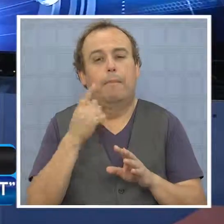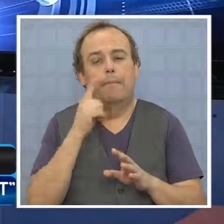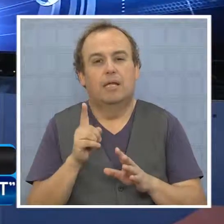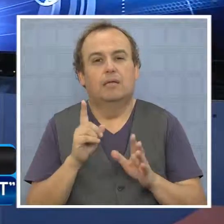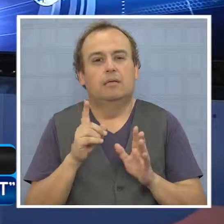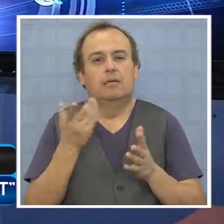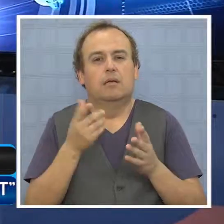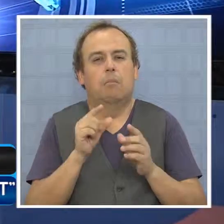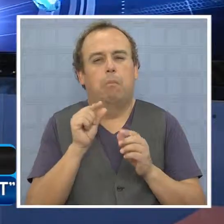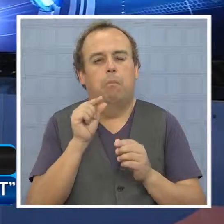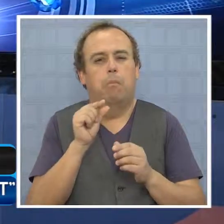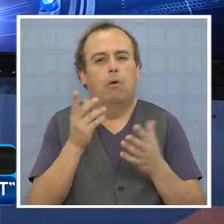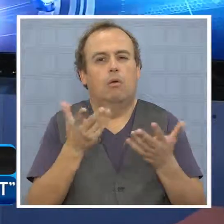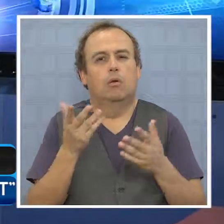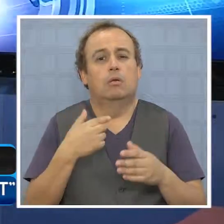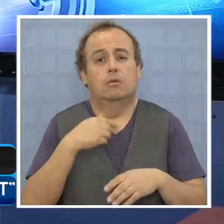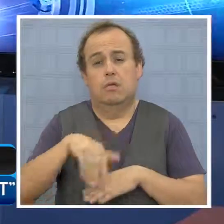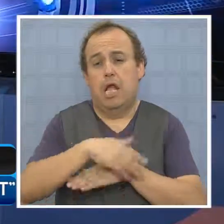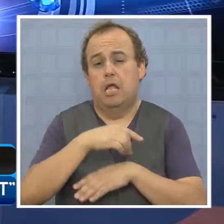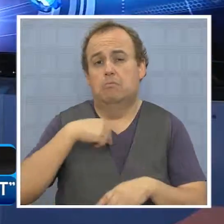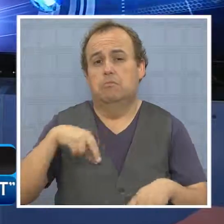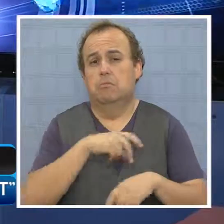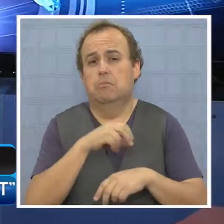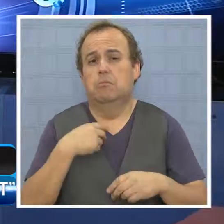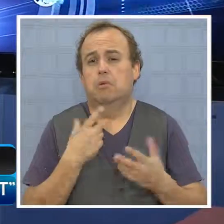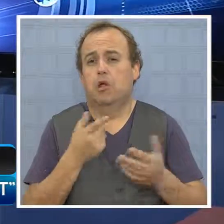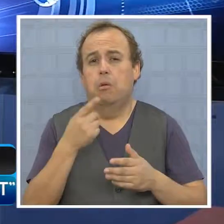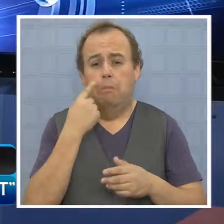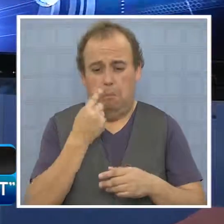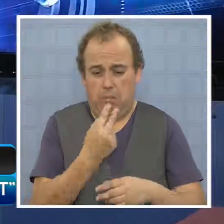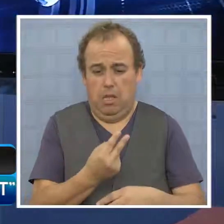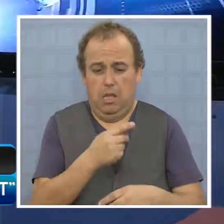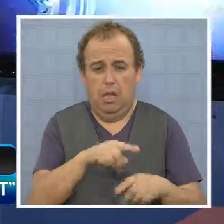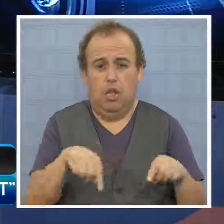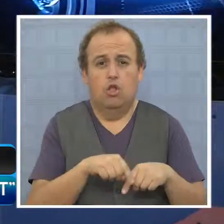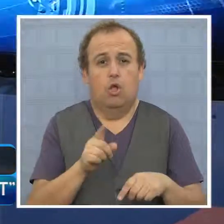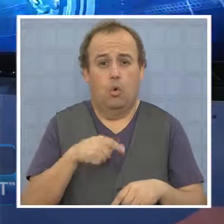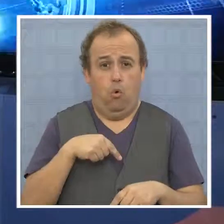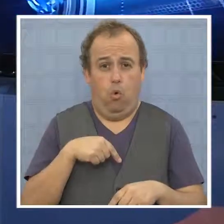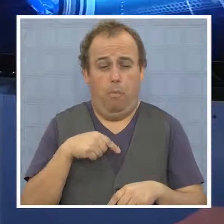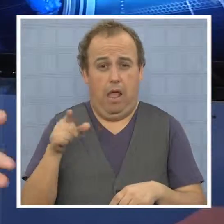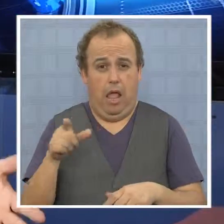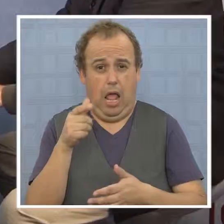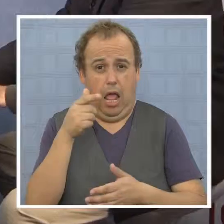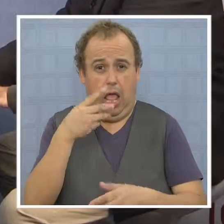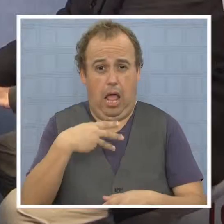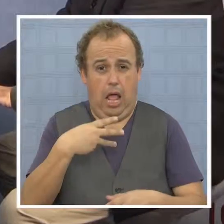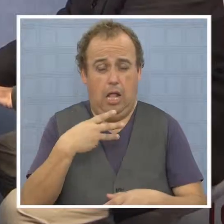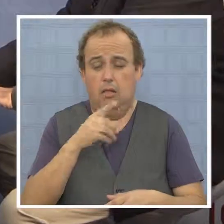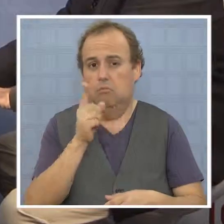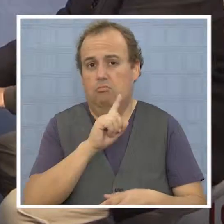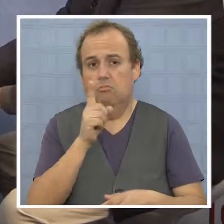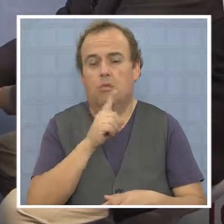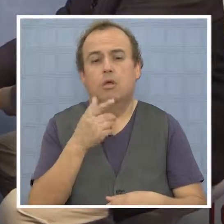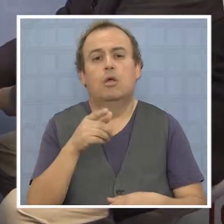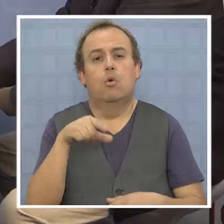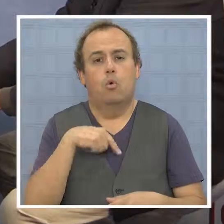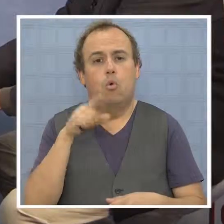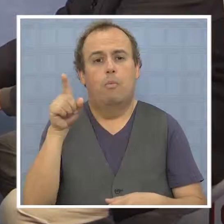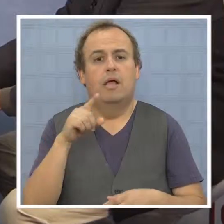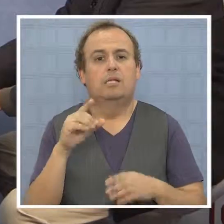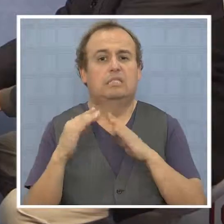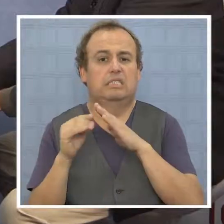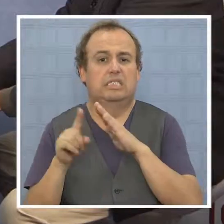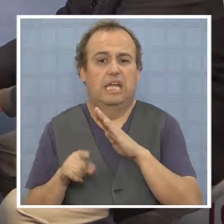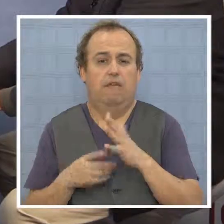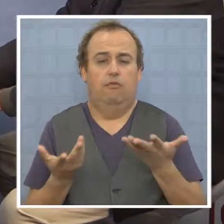de comunicación. ellos? Absolutamente, al debe. Cuando uno va a la calle y te dicen, es que mire los hoyos, los hoyos son culpa del Servio, no de la alcaldesa. Cuando uno va y le dicen es que ha habido